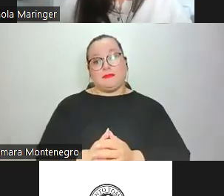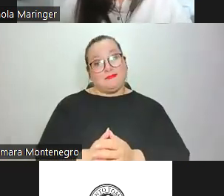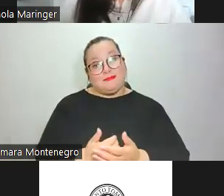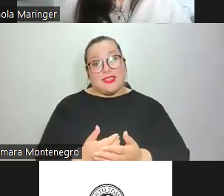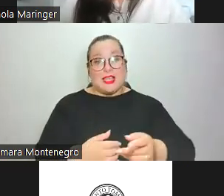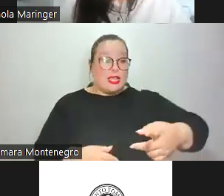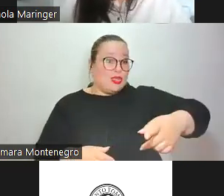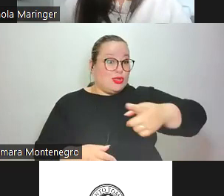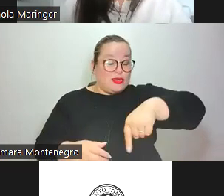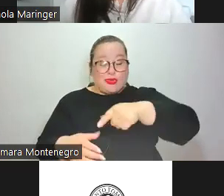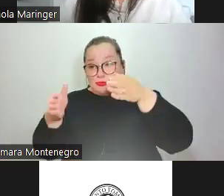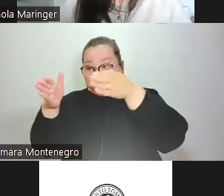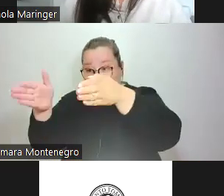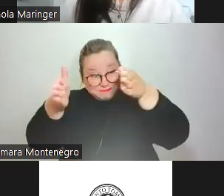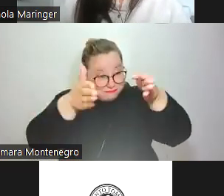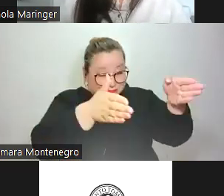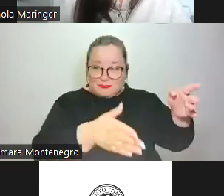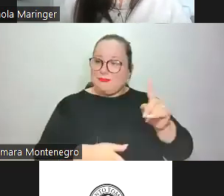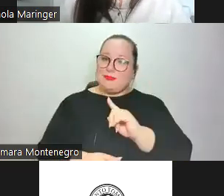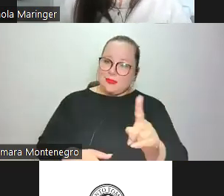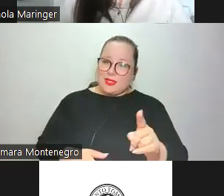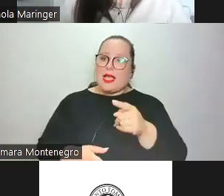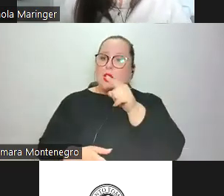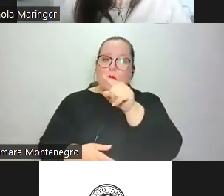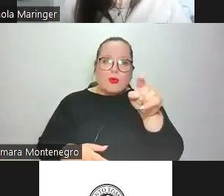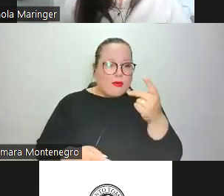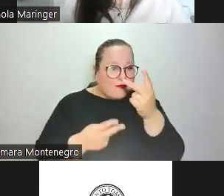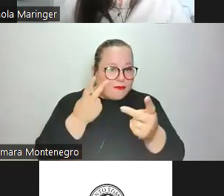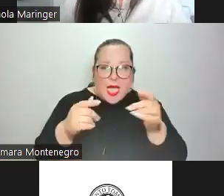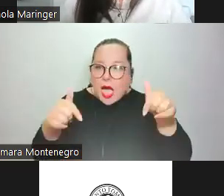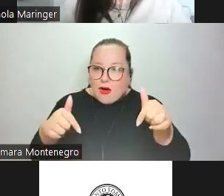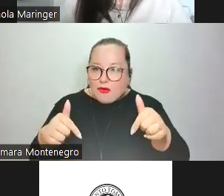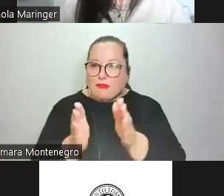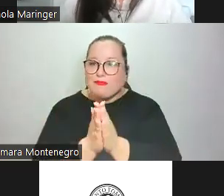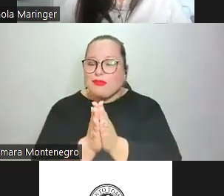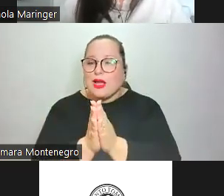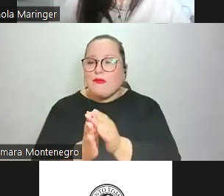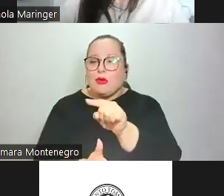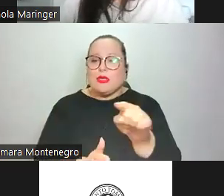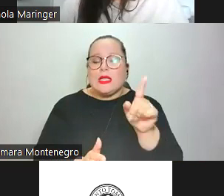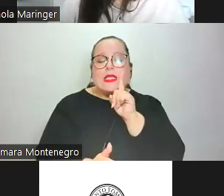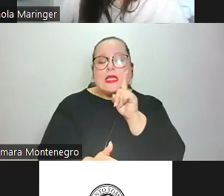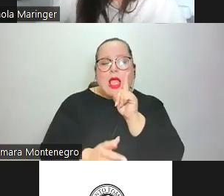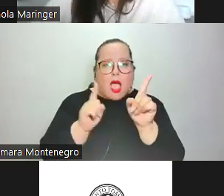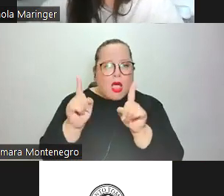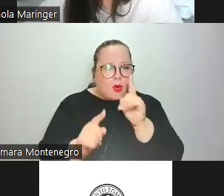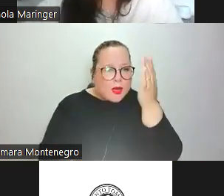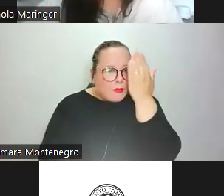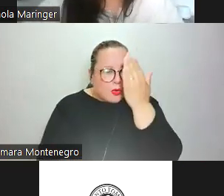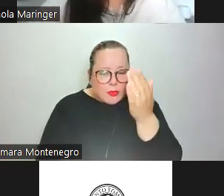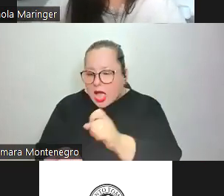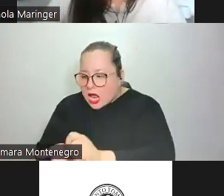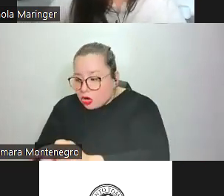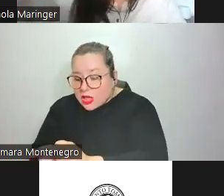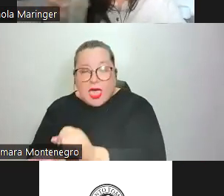todos lados. Por eso les pedimos a ti que estás mirándome ahí, que ojalá si tienes alguna preocupación, anótala y la retomas